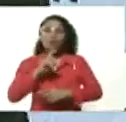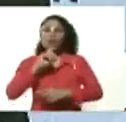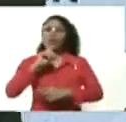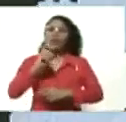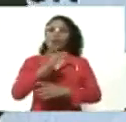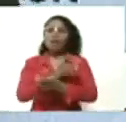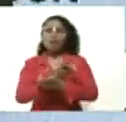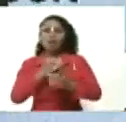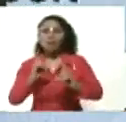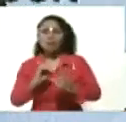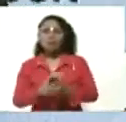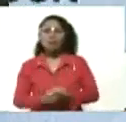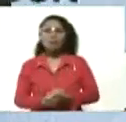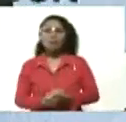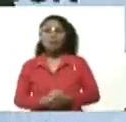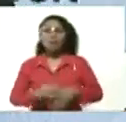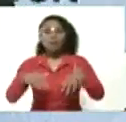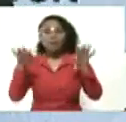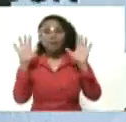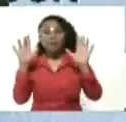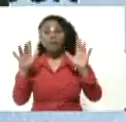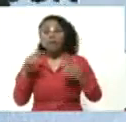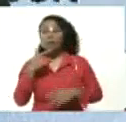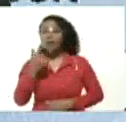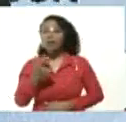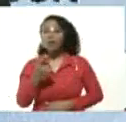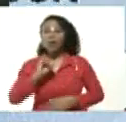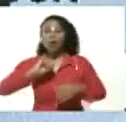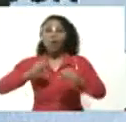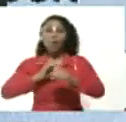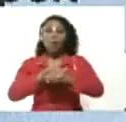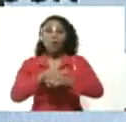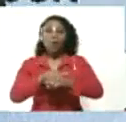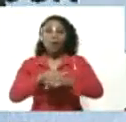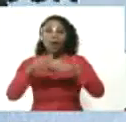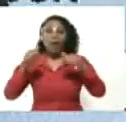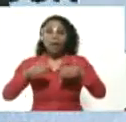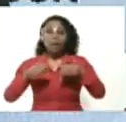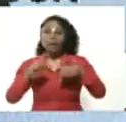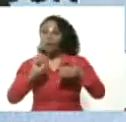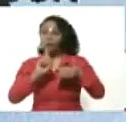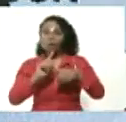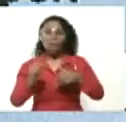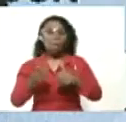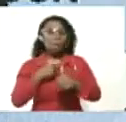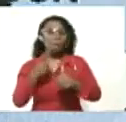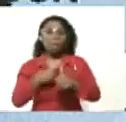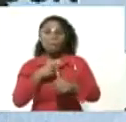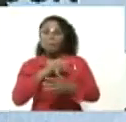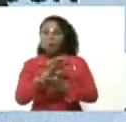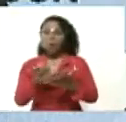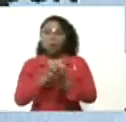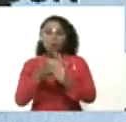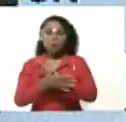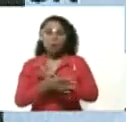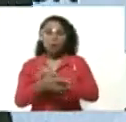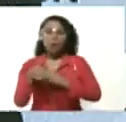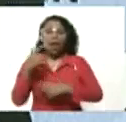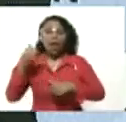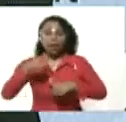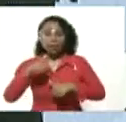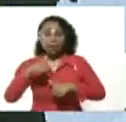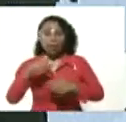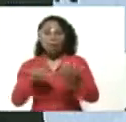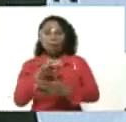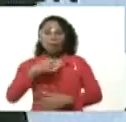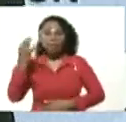democracia. Aunque, lo ha dicho Jorge Rodríguez, ese no ha sido nunca el principal problema. El problema real es tener petróleo. Igual que